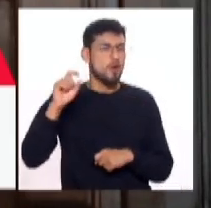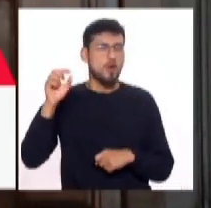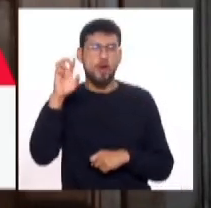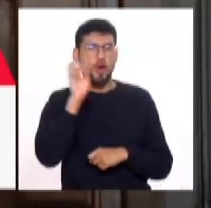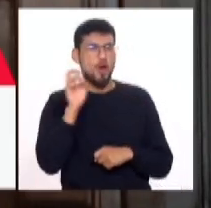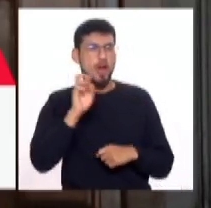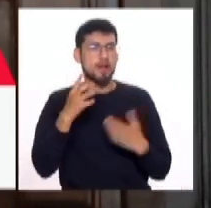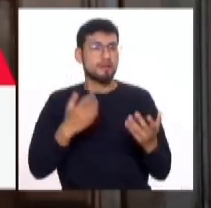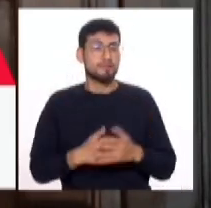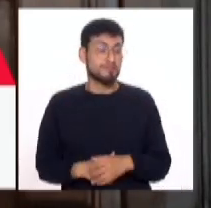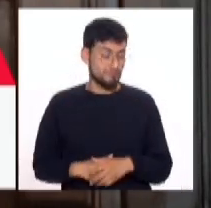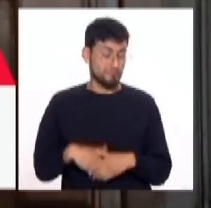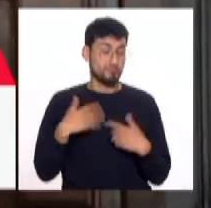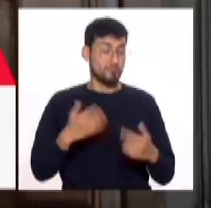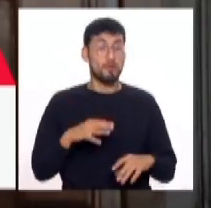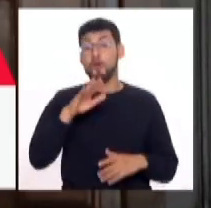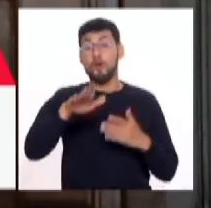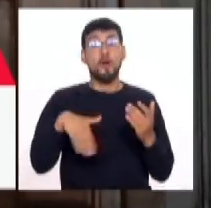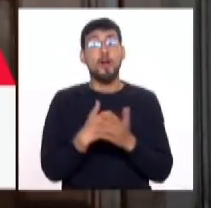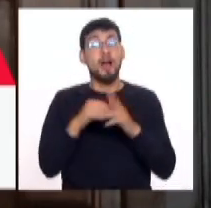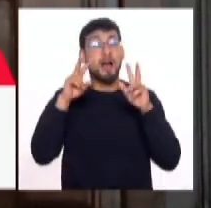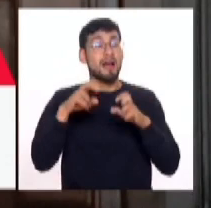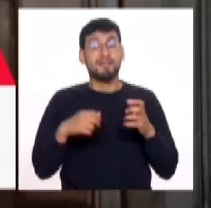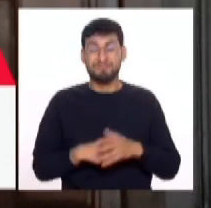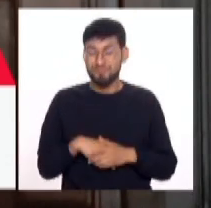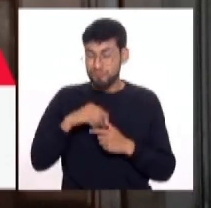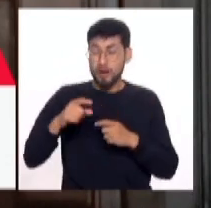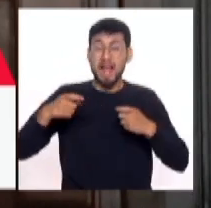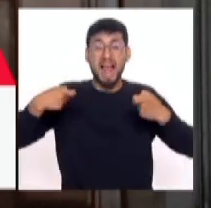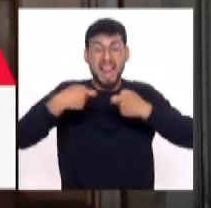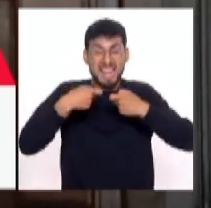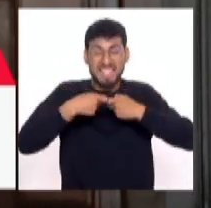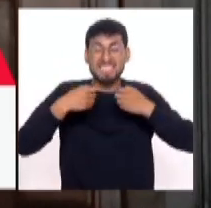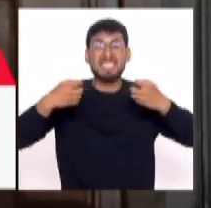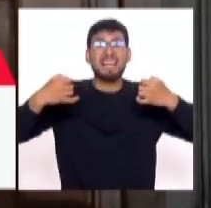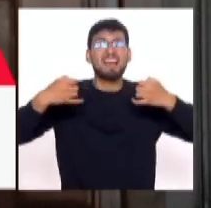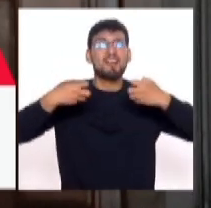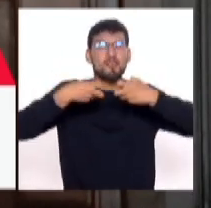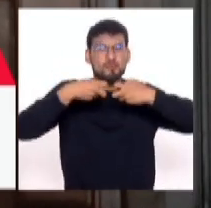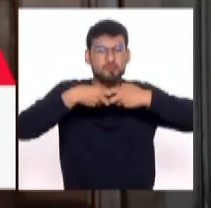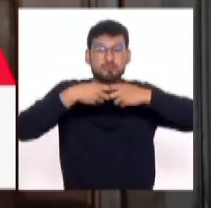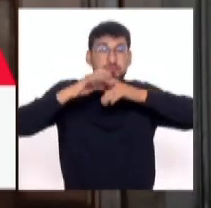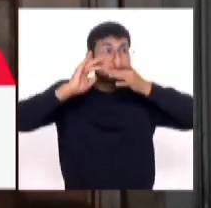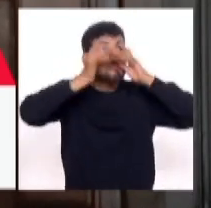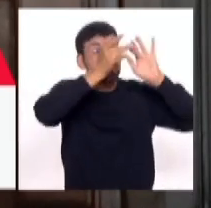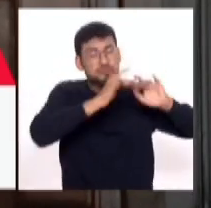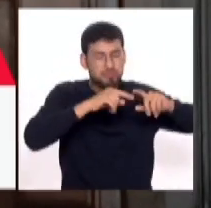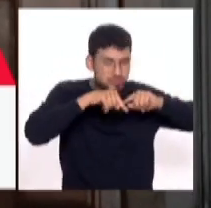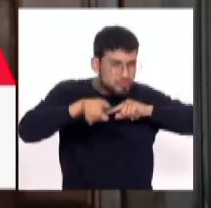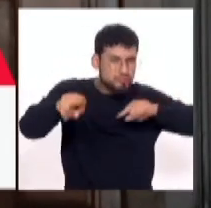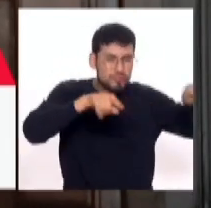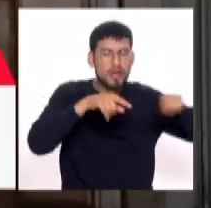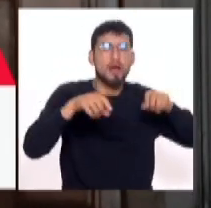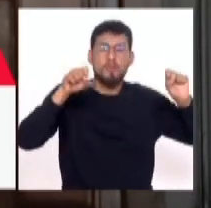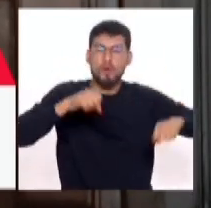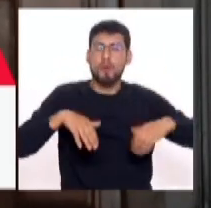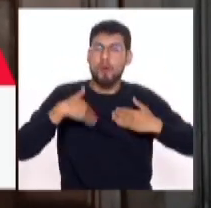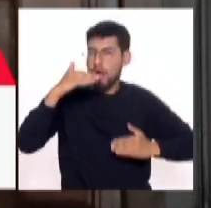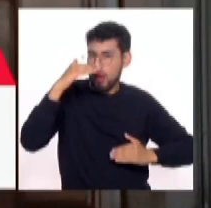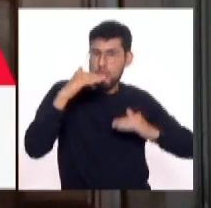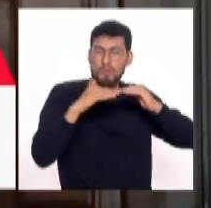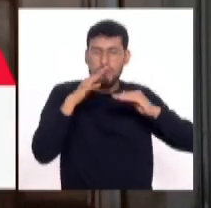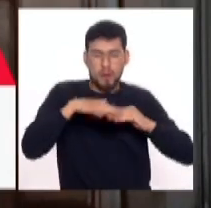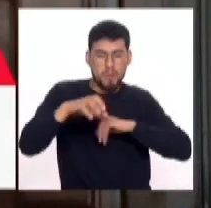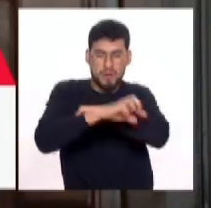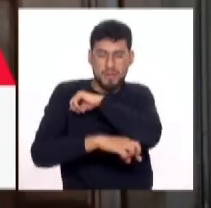$1,000 millones, por lo cual todo lo que tiene que ver con líneas de transmisión eléctrica permite ir cerrando brechas a lo largo del país. Hay el compromiso el próximo